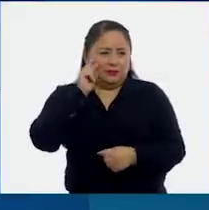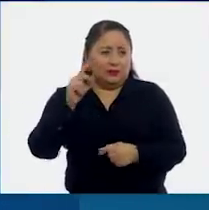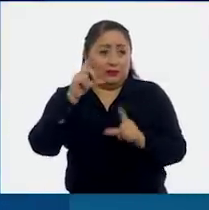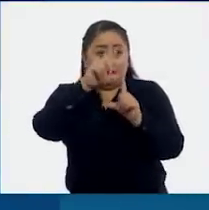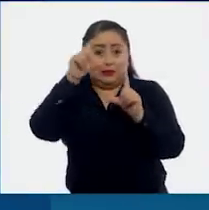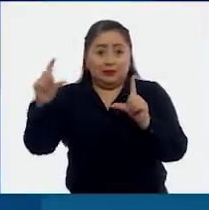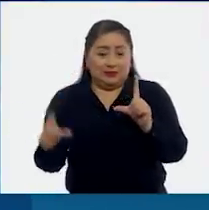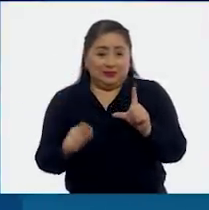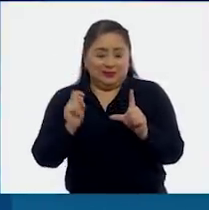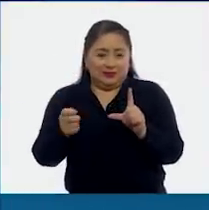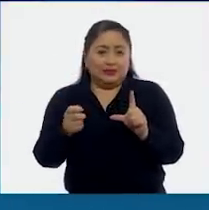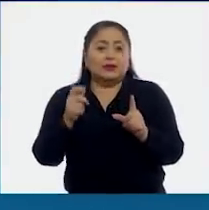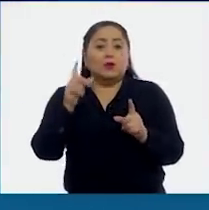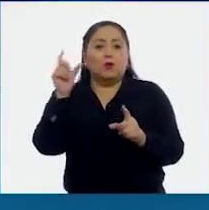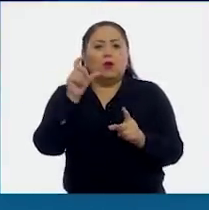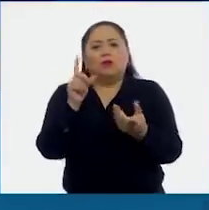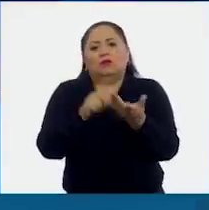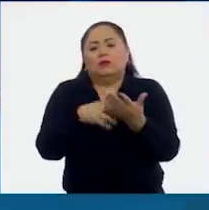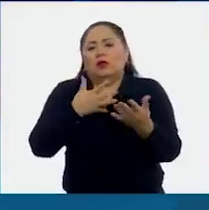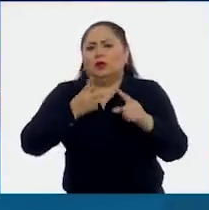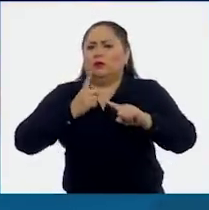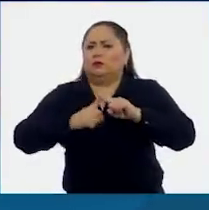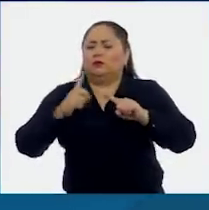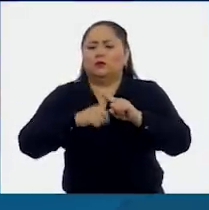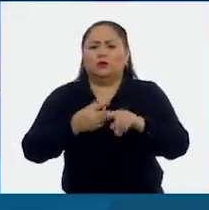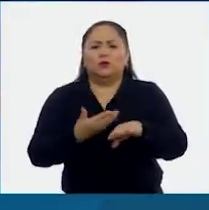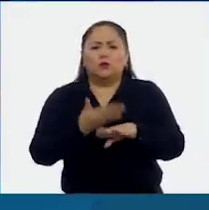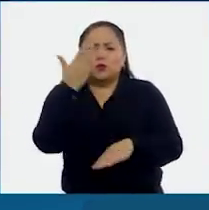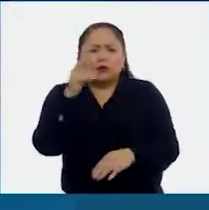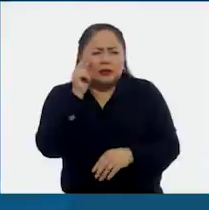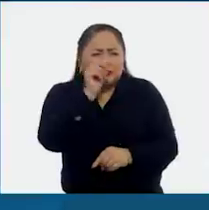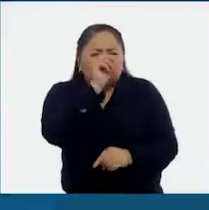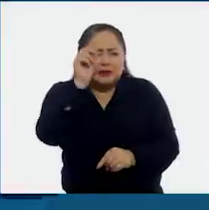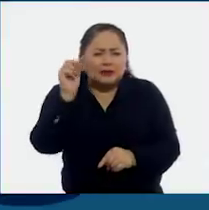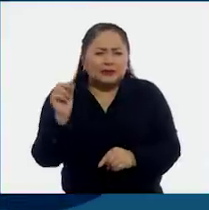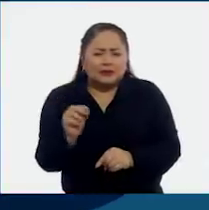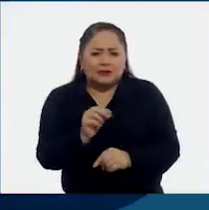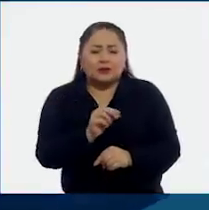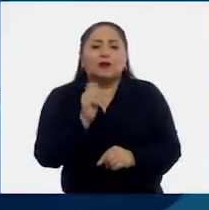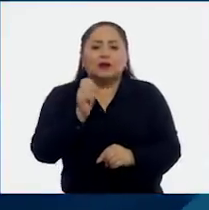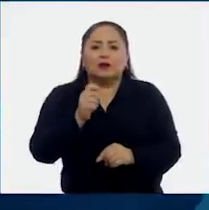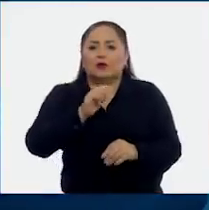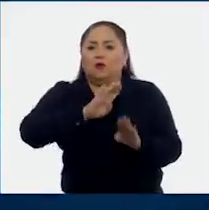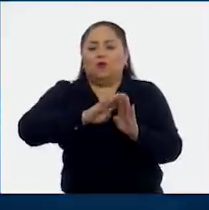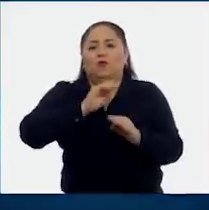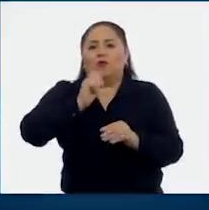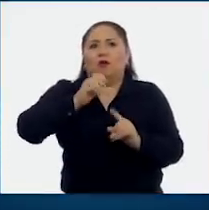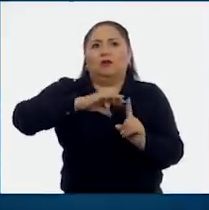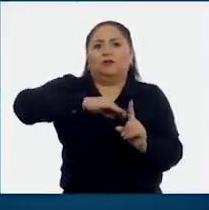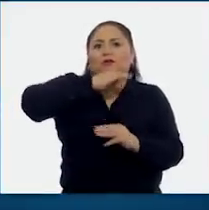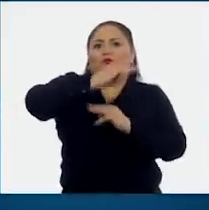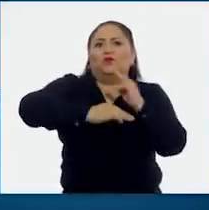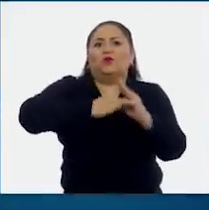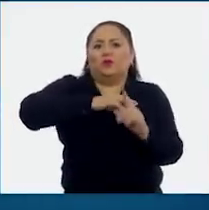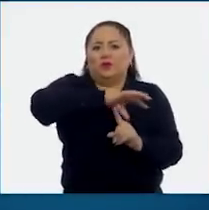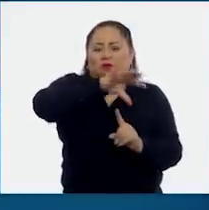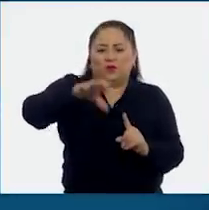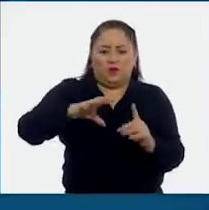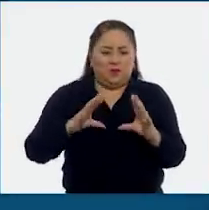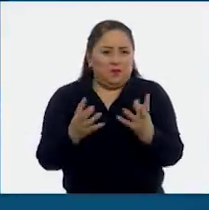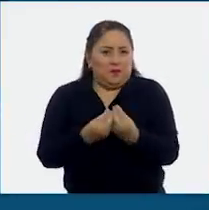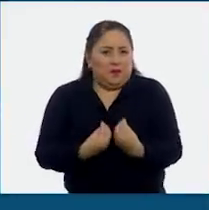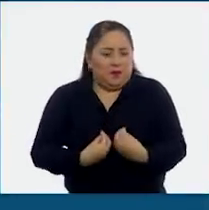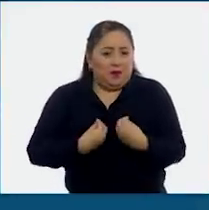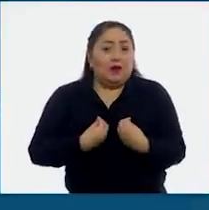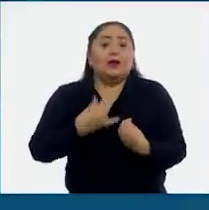estos ecosistemas alberga una variedad muy específica de organismos pertenecientes a todos los reinos que viven juntos